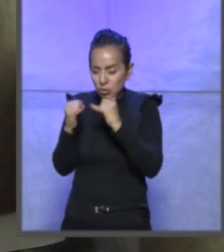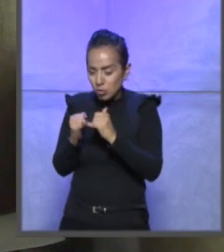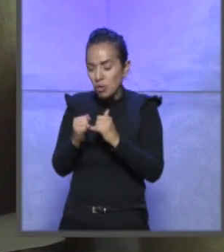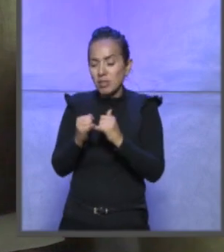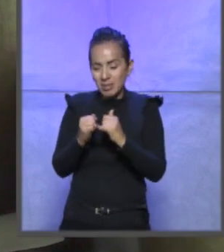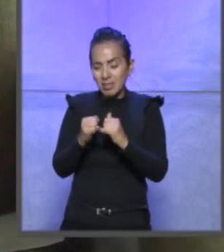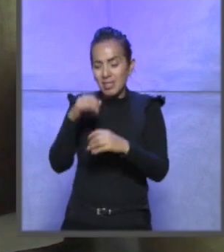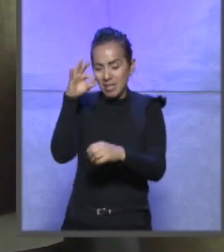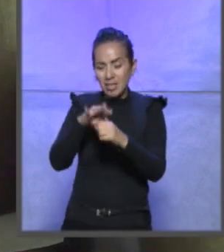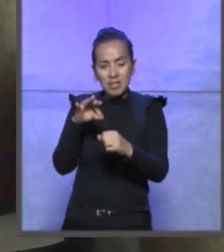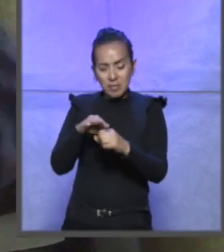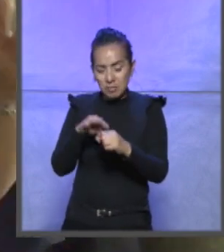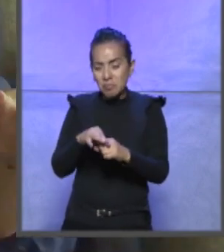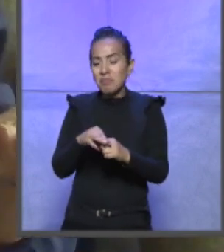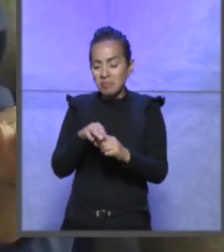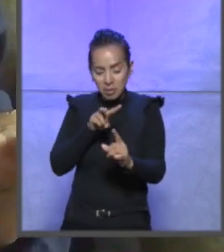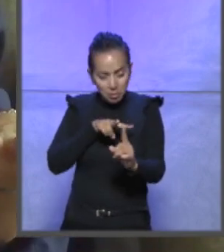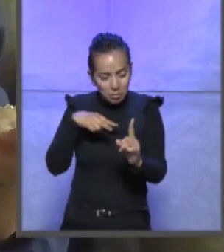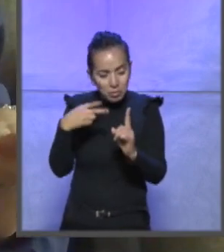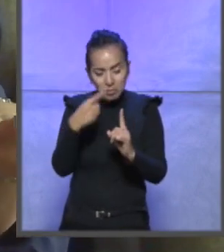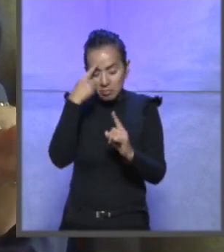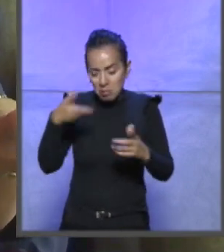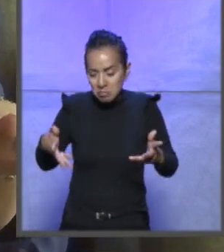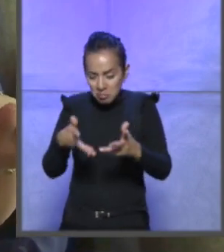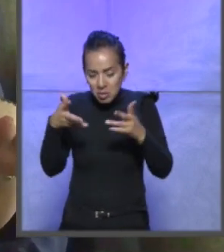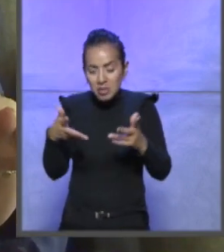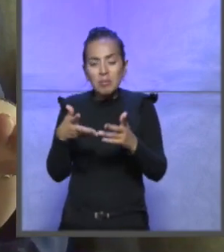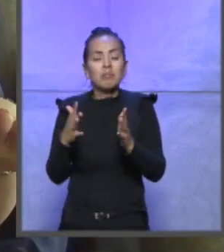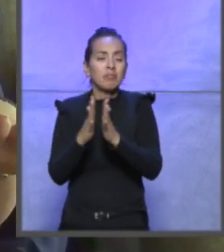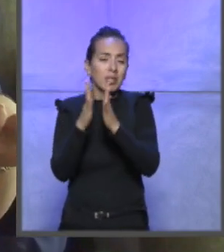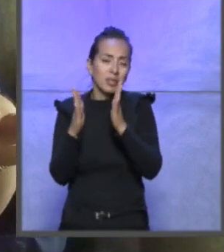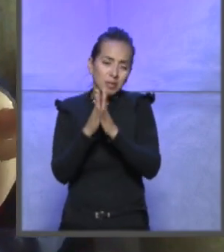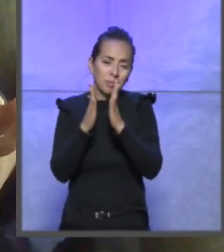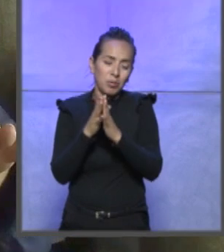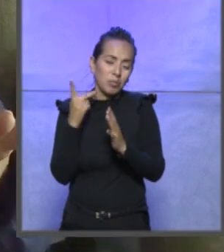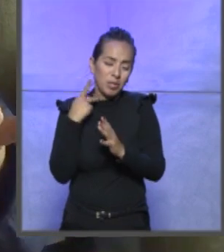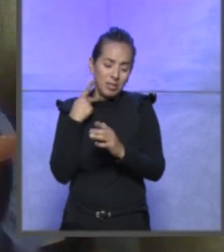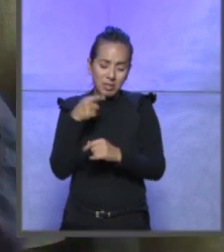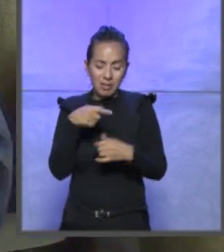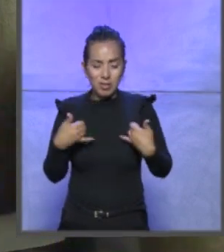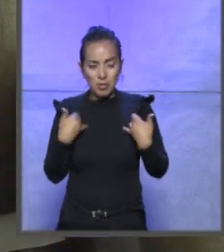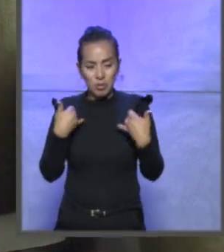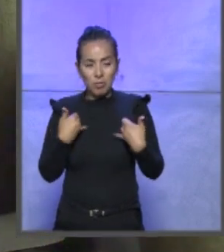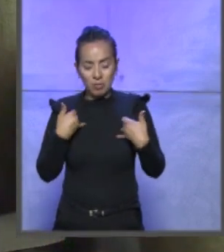electorales justamente tenemos esta visión de que hay que fomentar la participación política de los jóvenes y